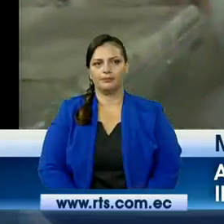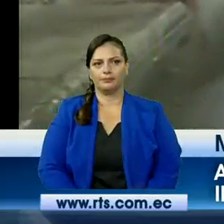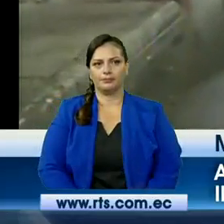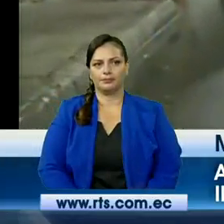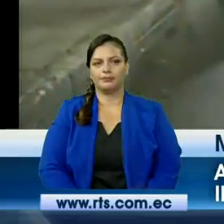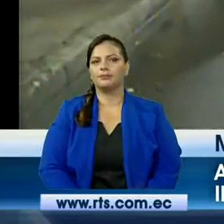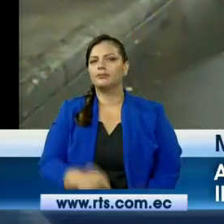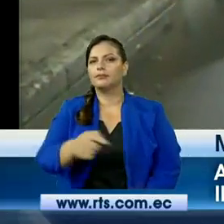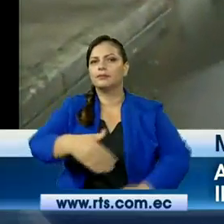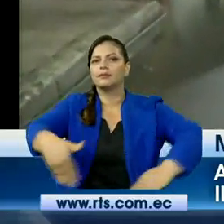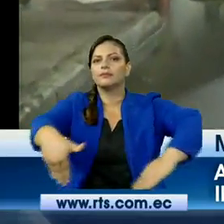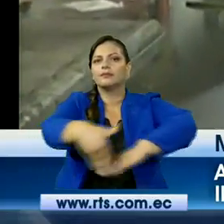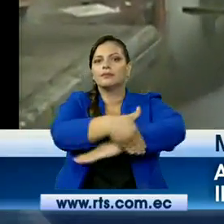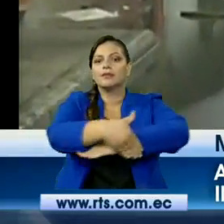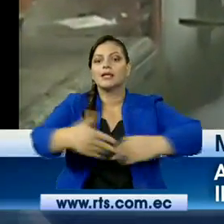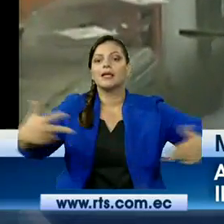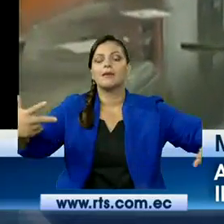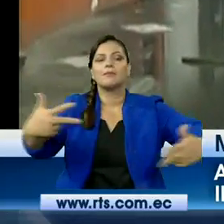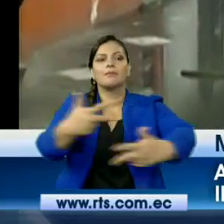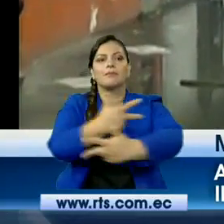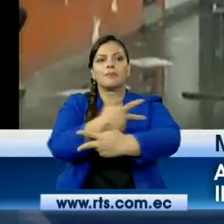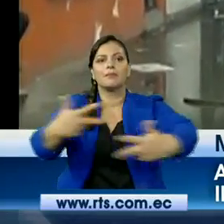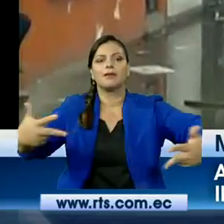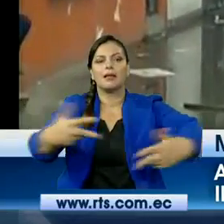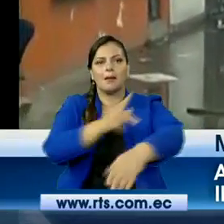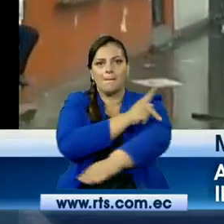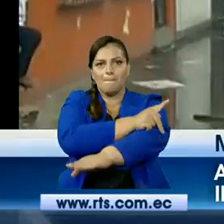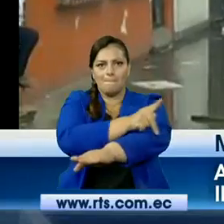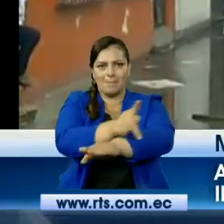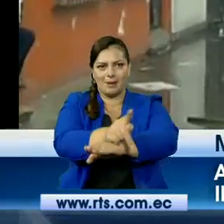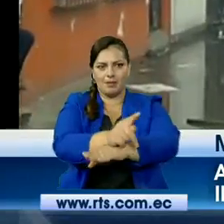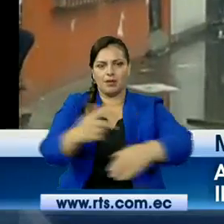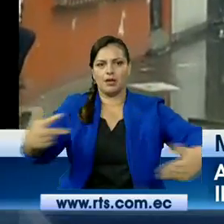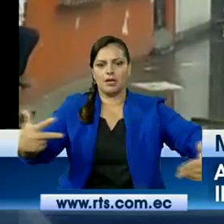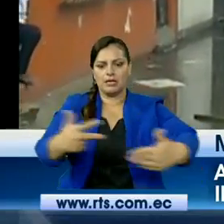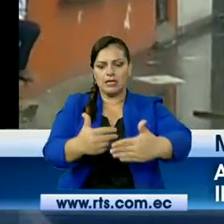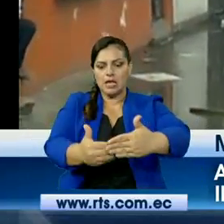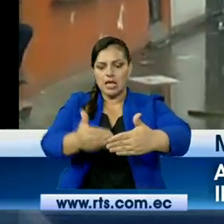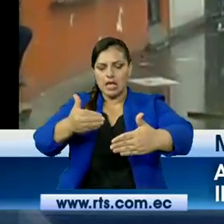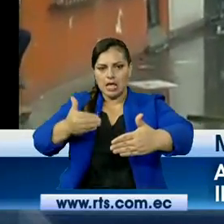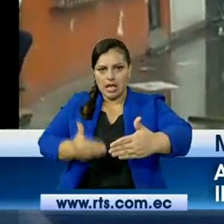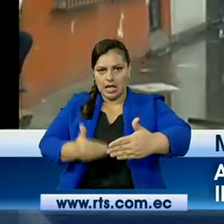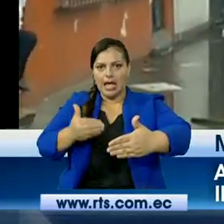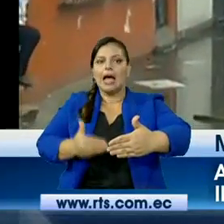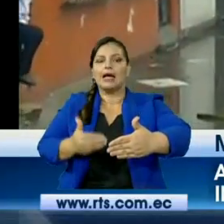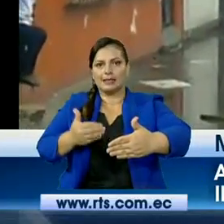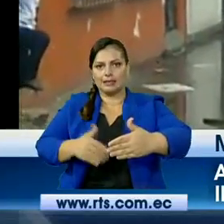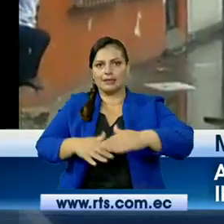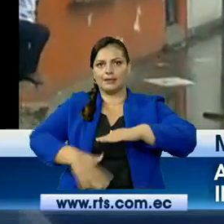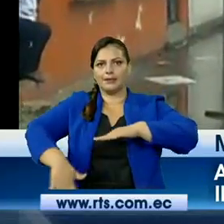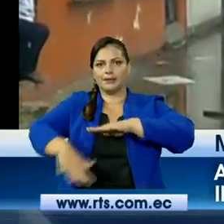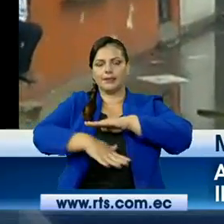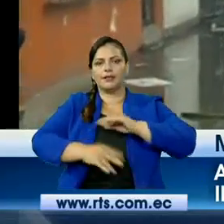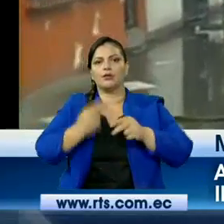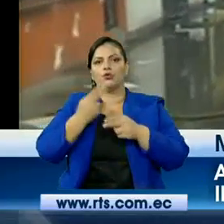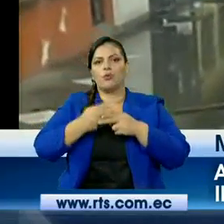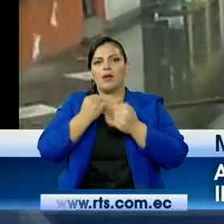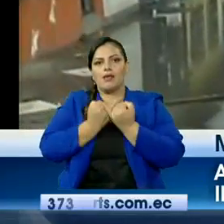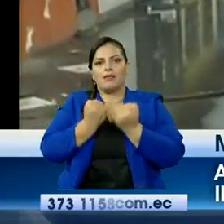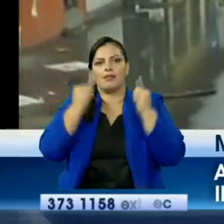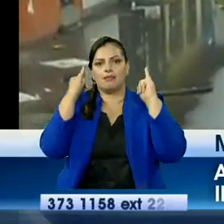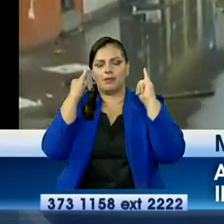vía perimetral, que ahí es vía Pío Jaramillo. Pedimos, por favor, que nos vengan a ayudar. Esto es cuestión de